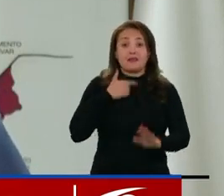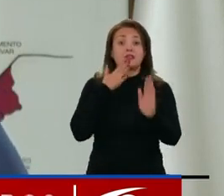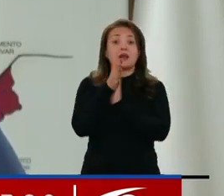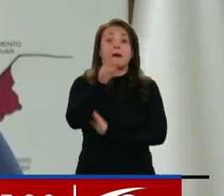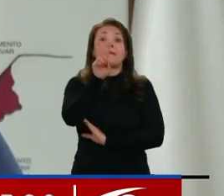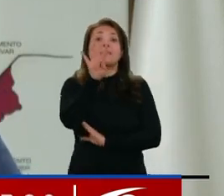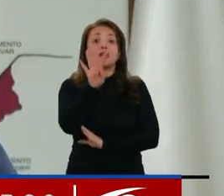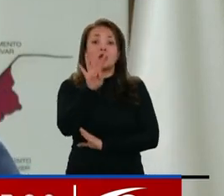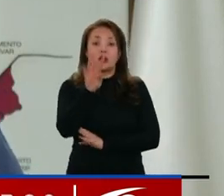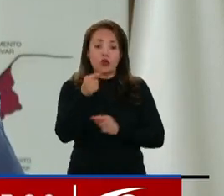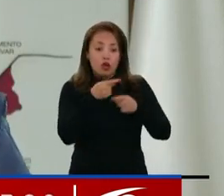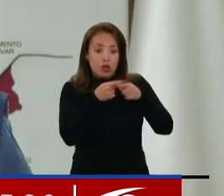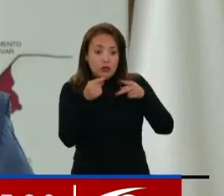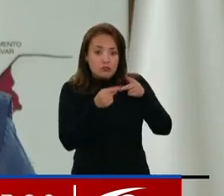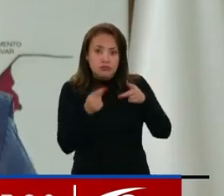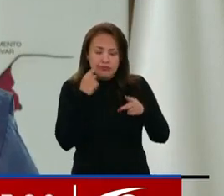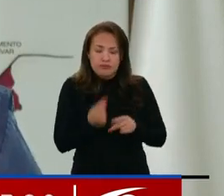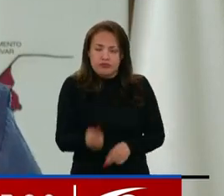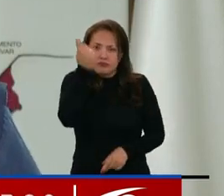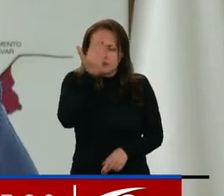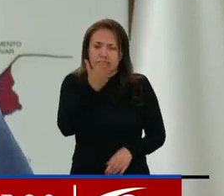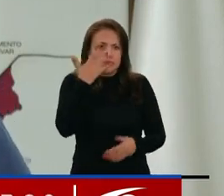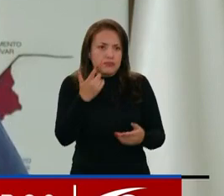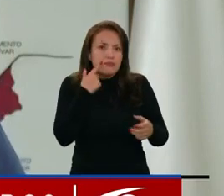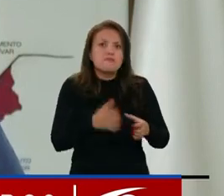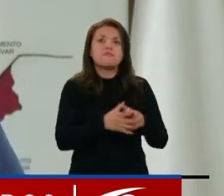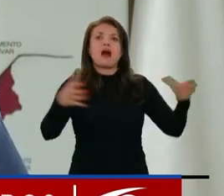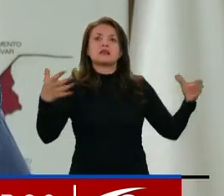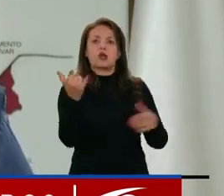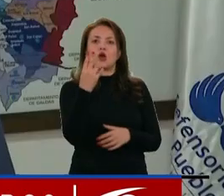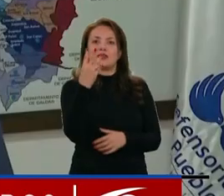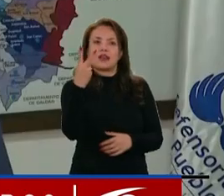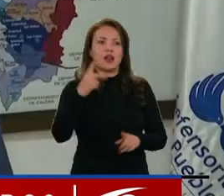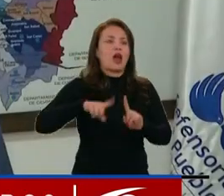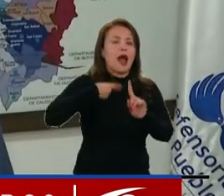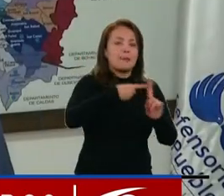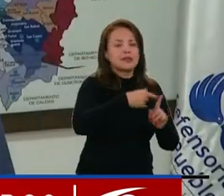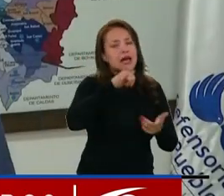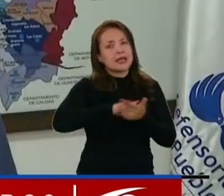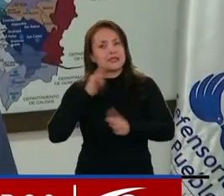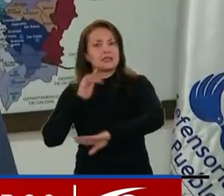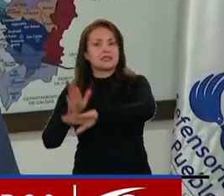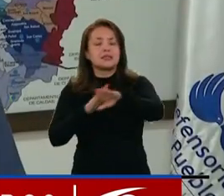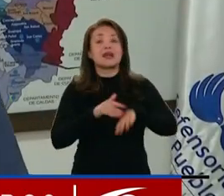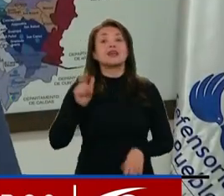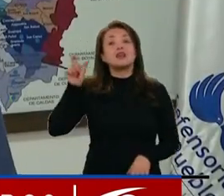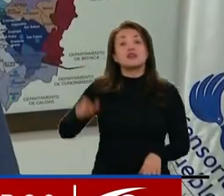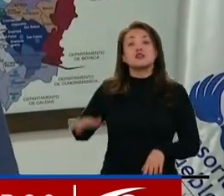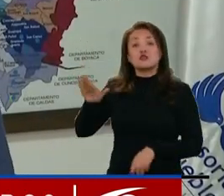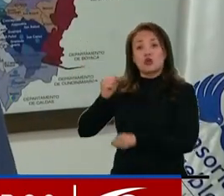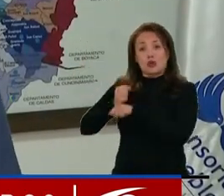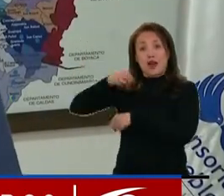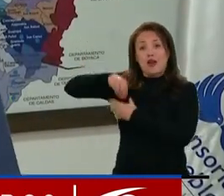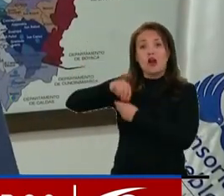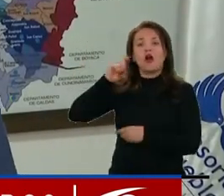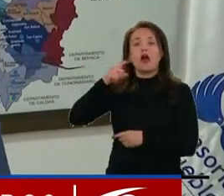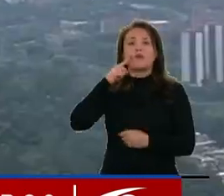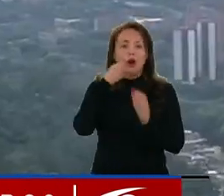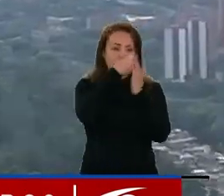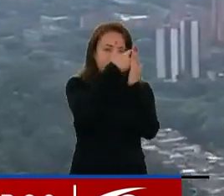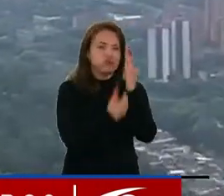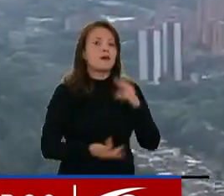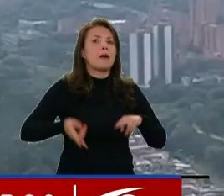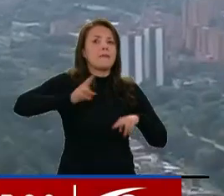en menos de dos semanas ya llevamos 32 es un llamado a toda la institucional le advierte la funcionaria que aunque el subregistro es mayor